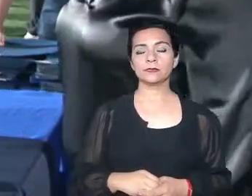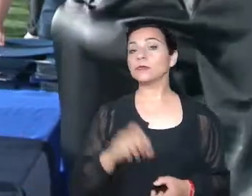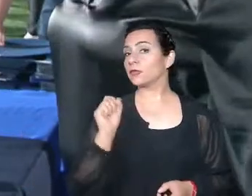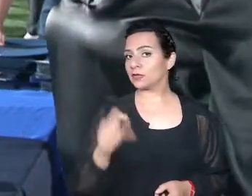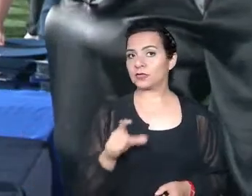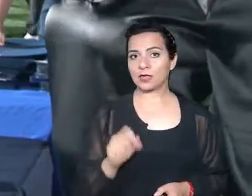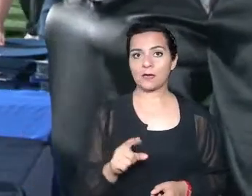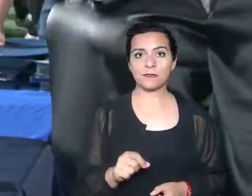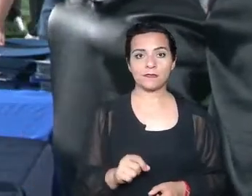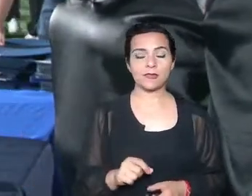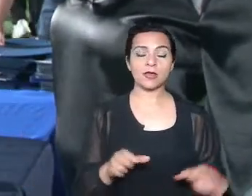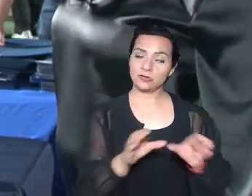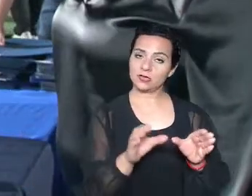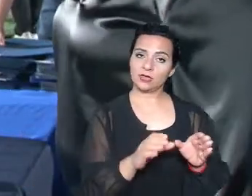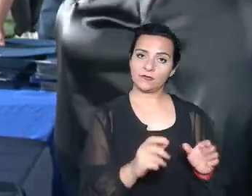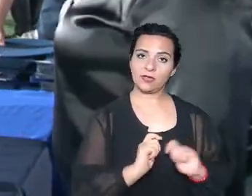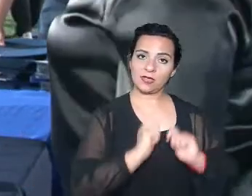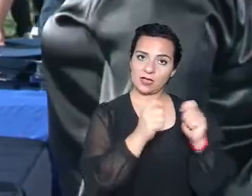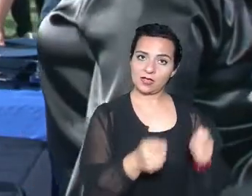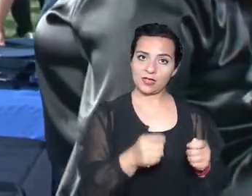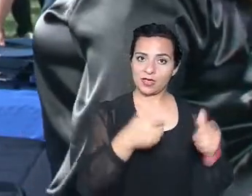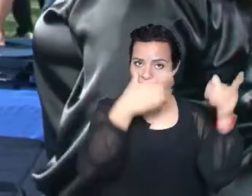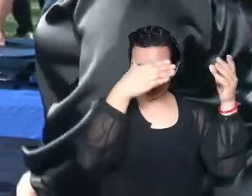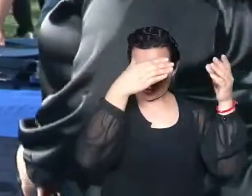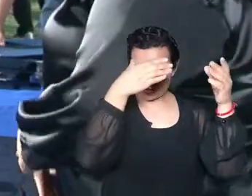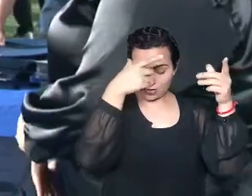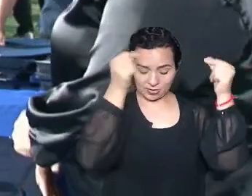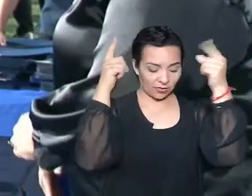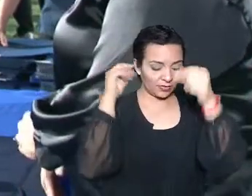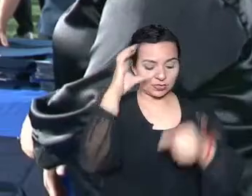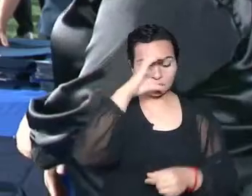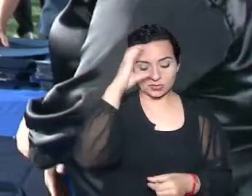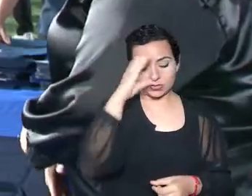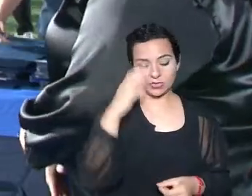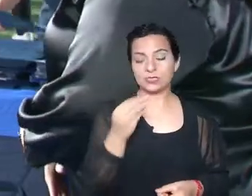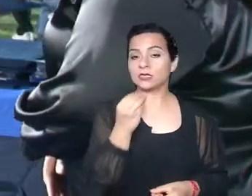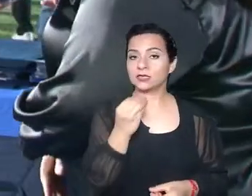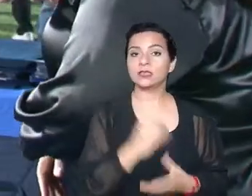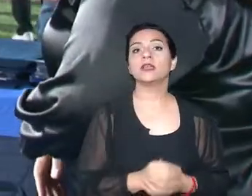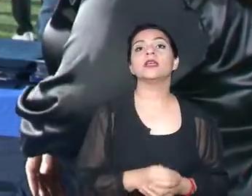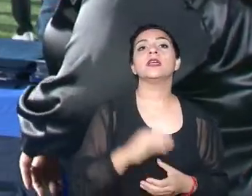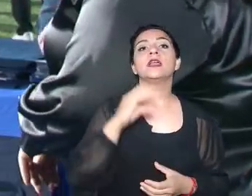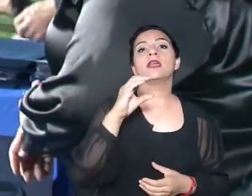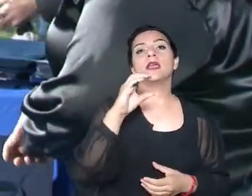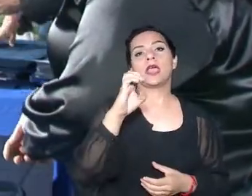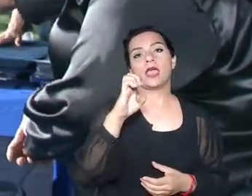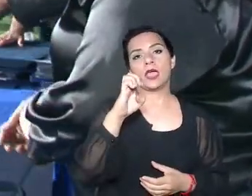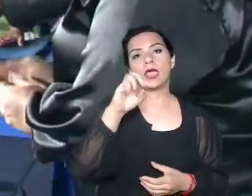También recibe su reconocimiento por egresar de Ciencias Nutricionales Edelmira León Camacho.